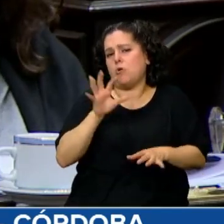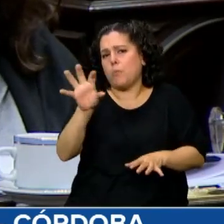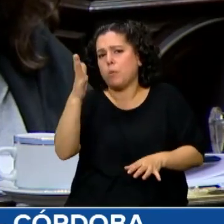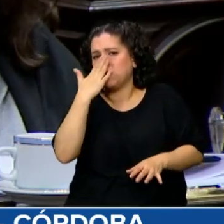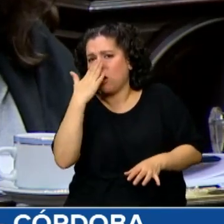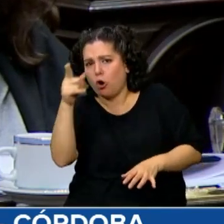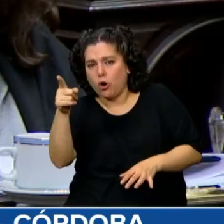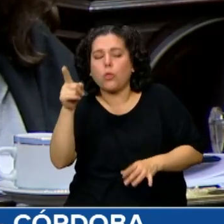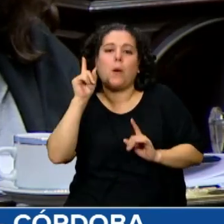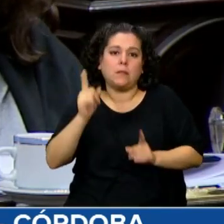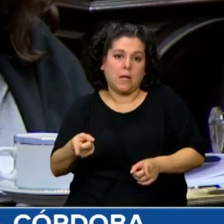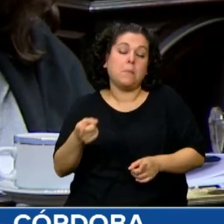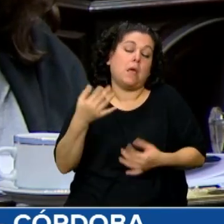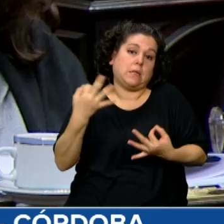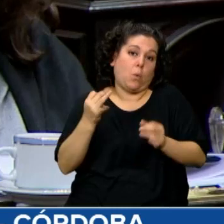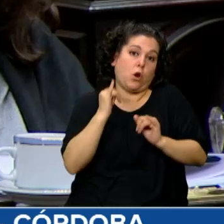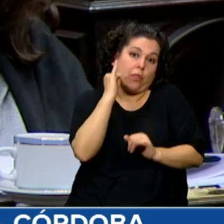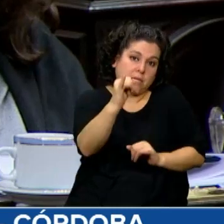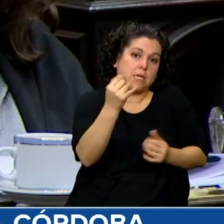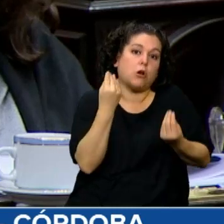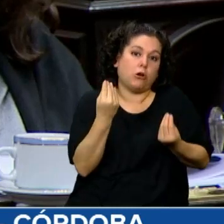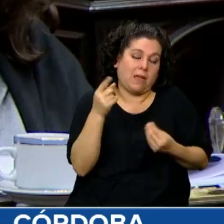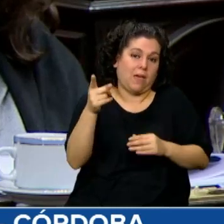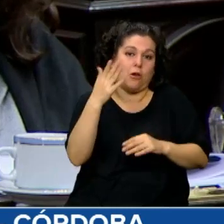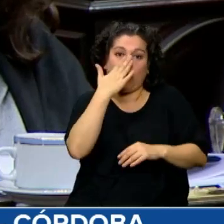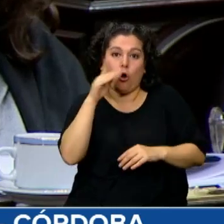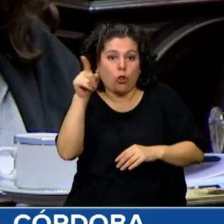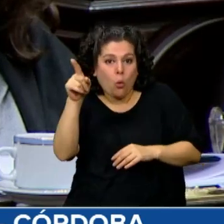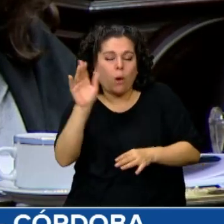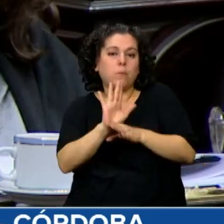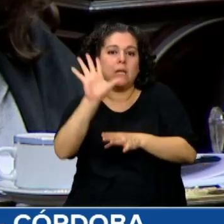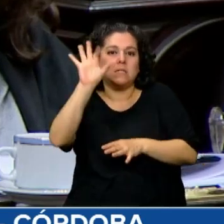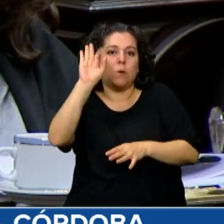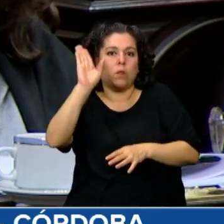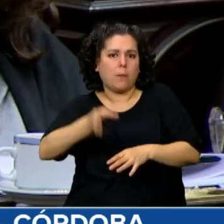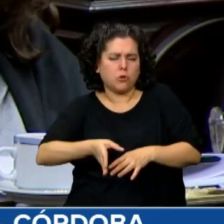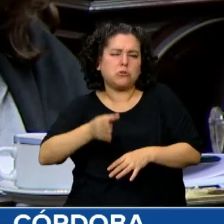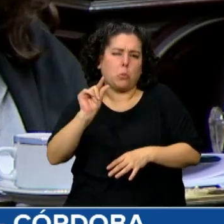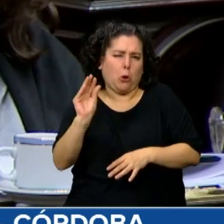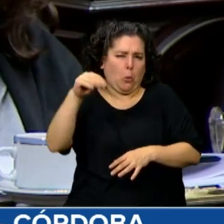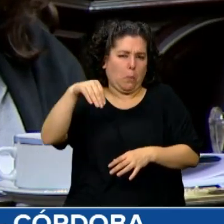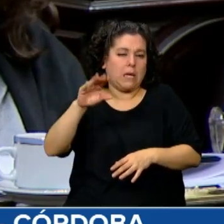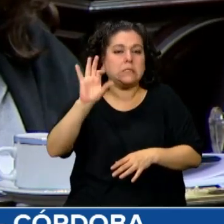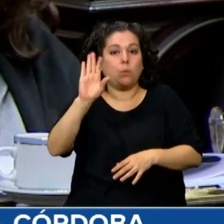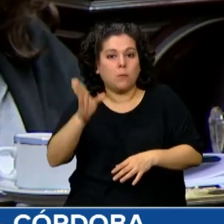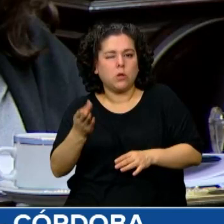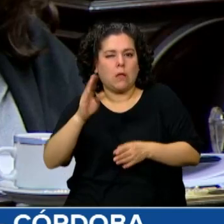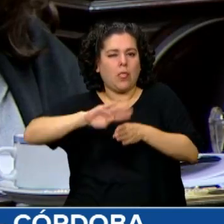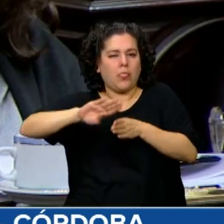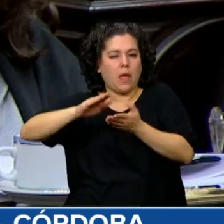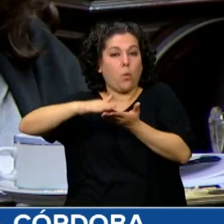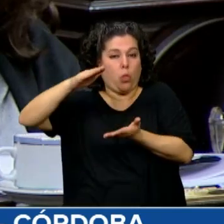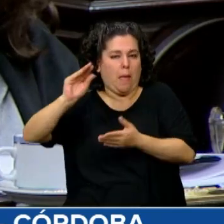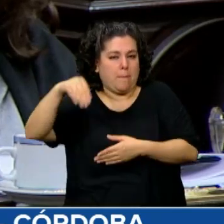que encabeza también, es bueno decirlo, prácticamente el 50% o un poco más de la deuda